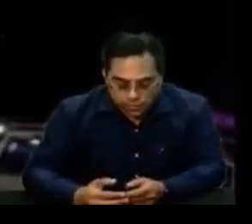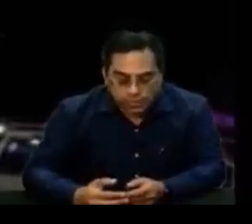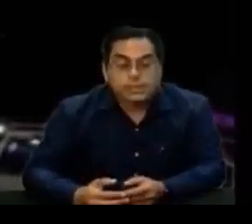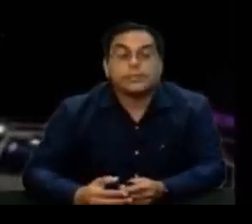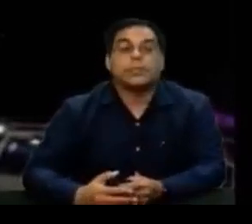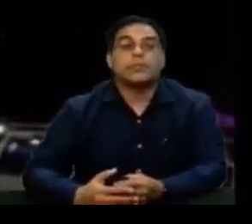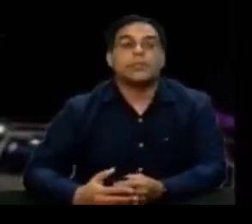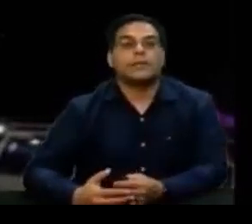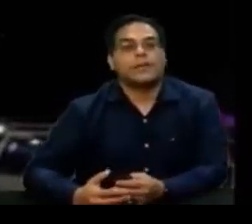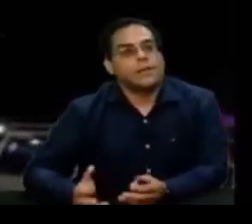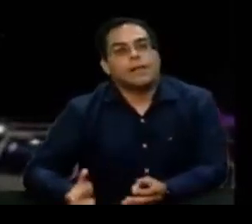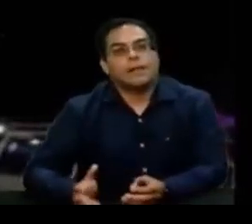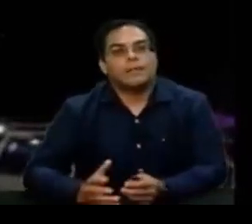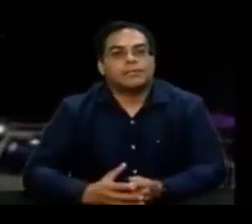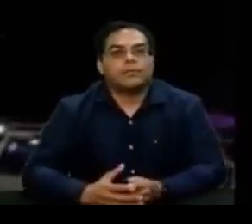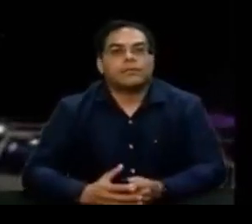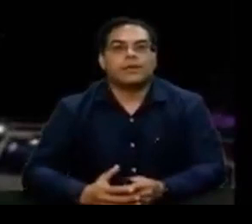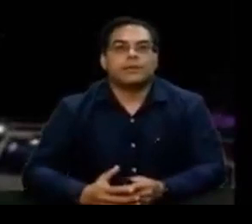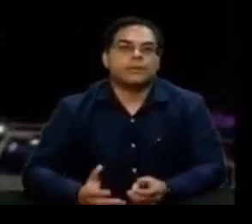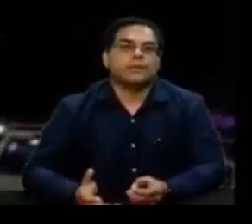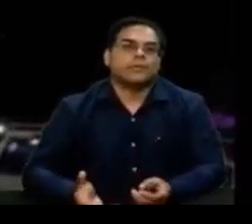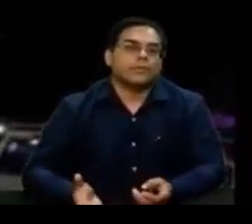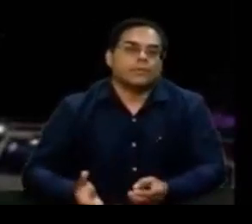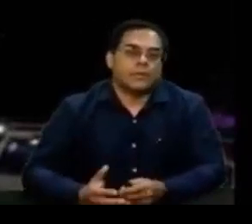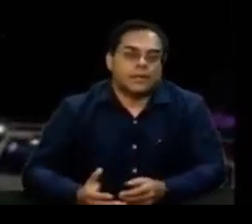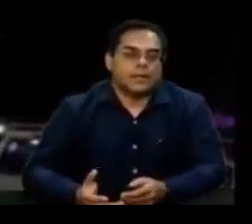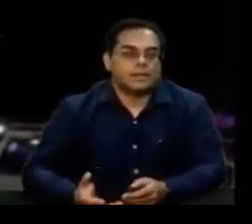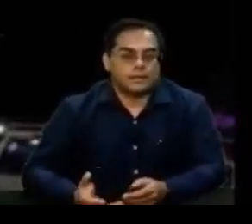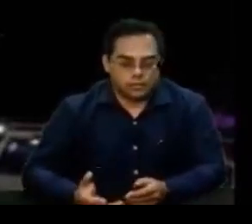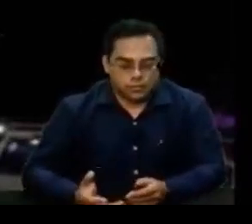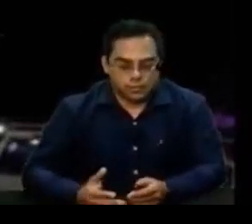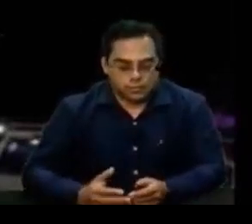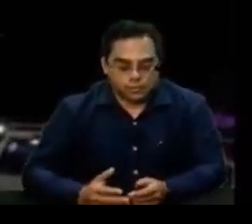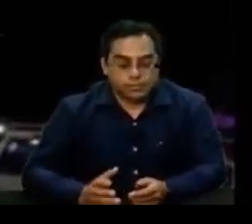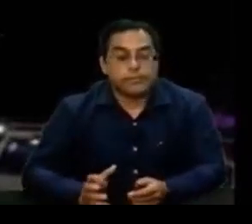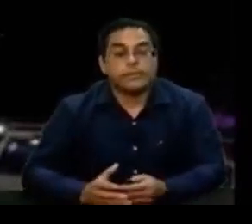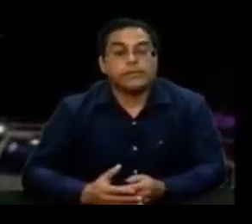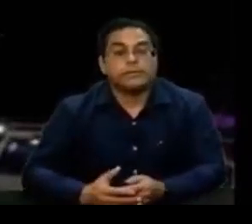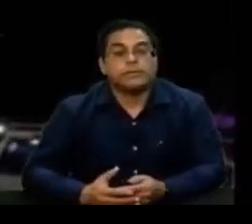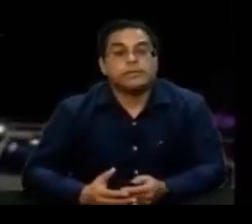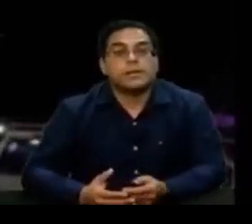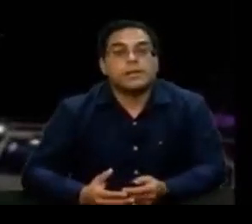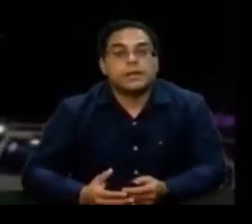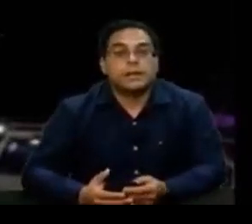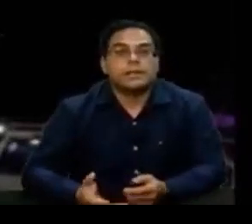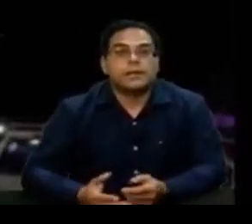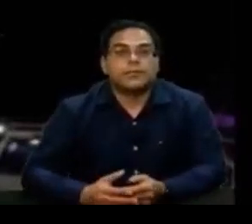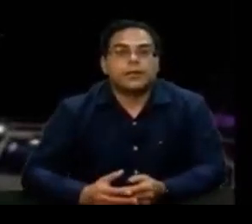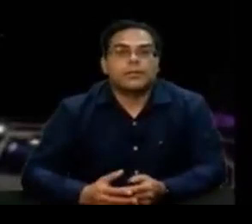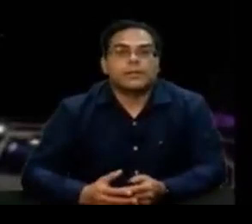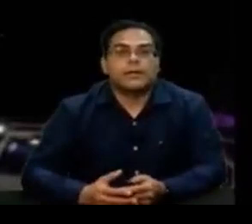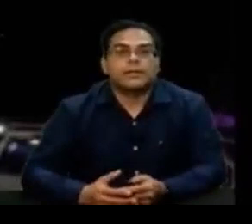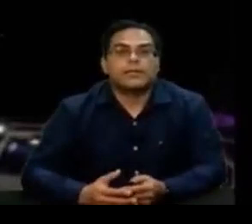amable, ya saben, muy prudente, le prestó un espejo y, o sea, a nadie se le ocurre eso, ¿no? Entonces, la niña estaba